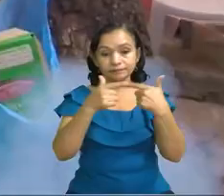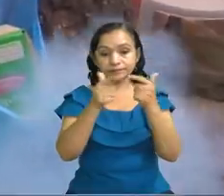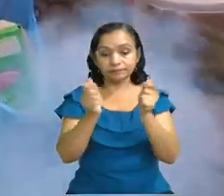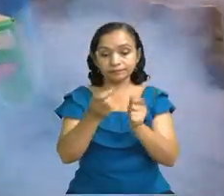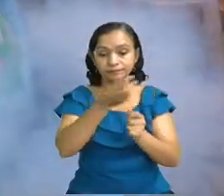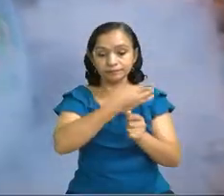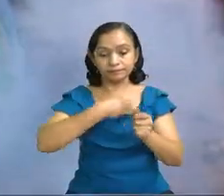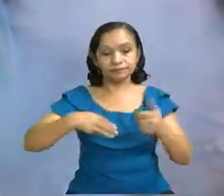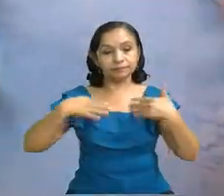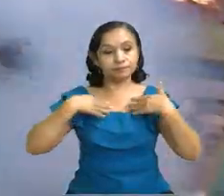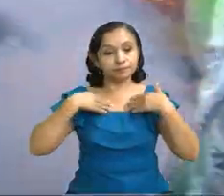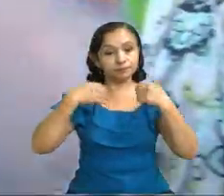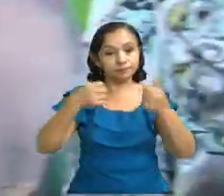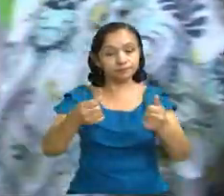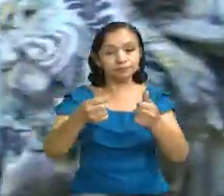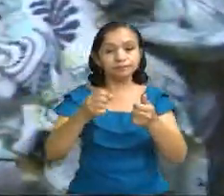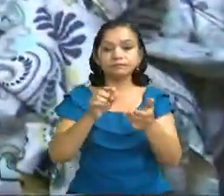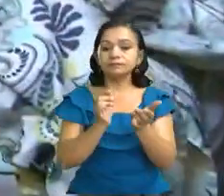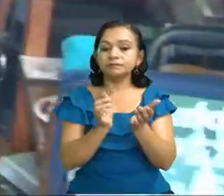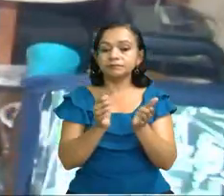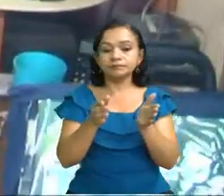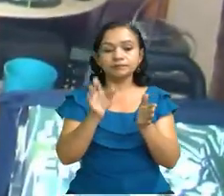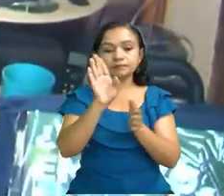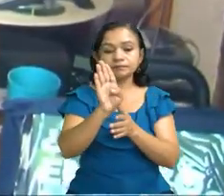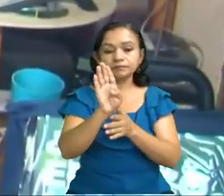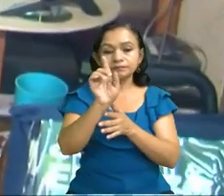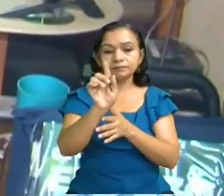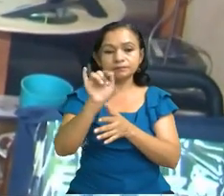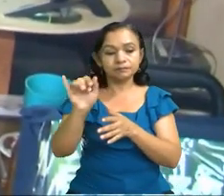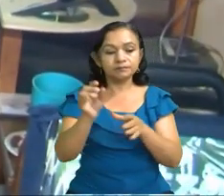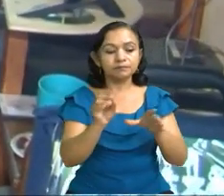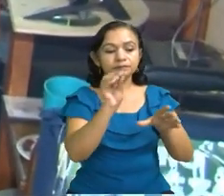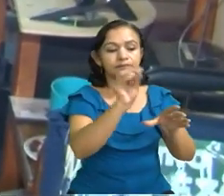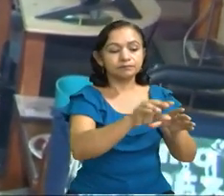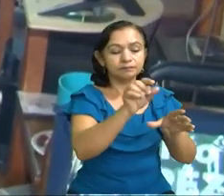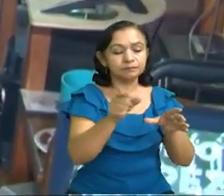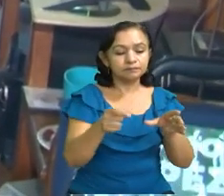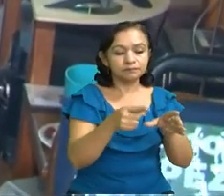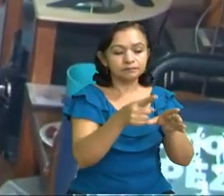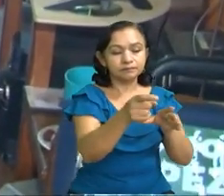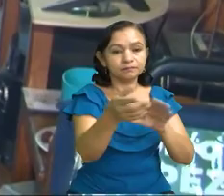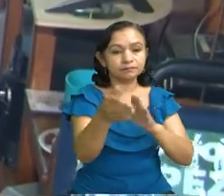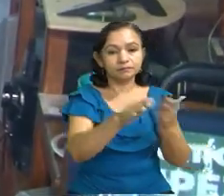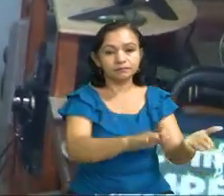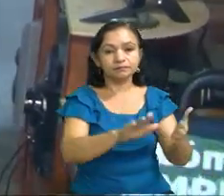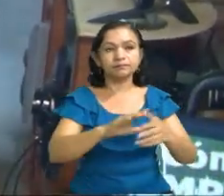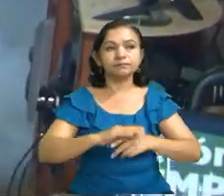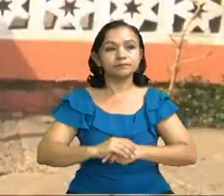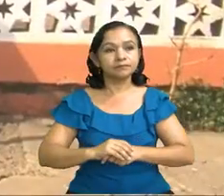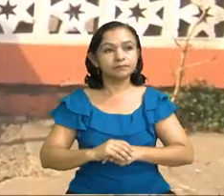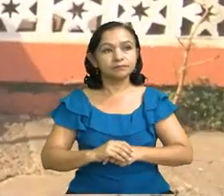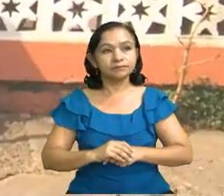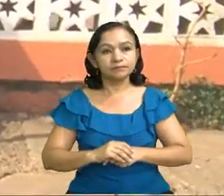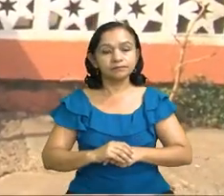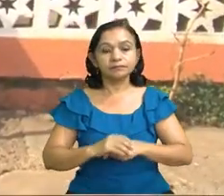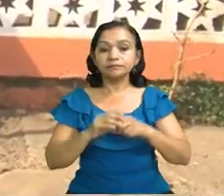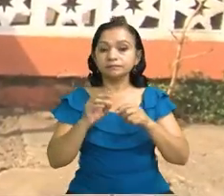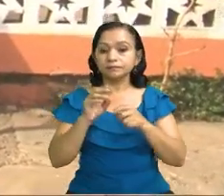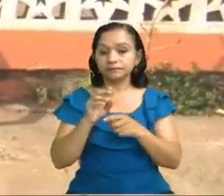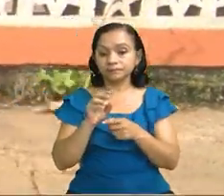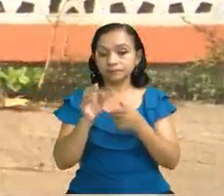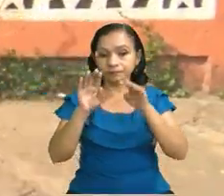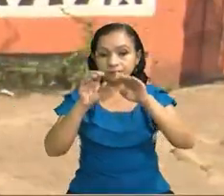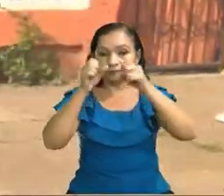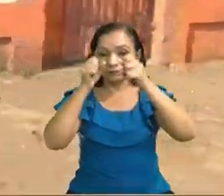MINSA realizan jornadas de la aplicación del BTI para eliminar las larvas de zancudos. Con cámara de